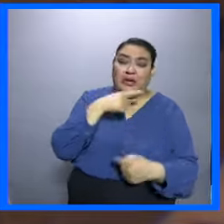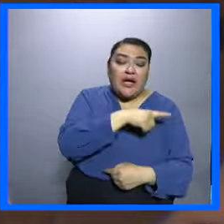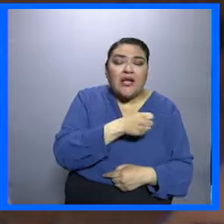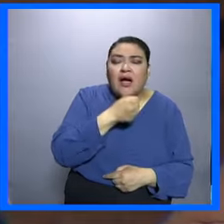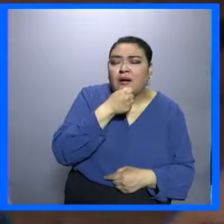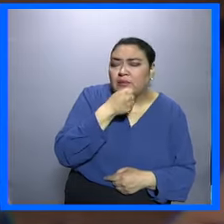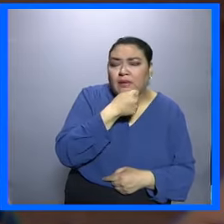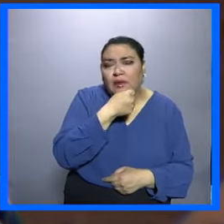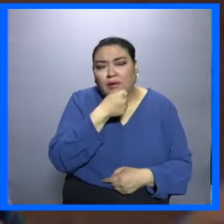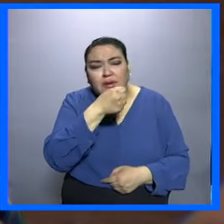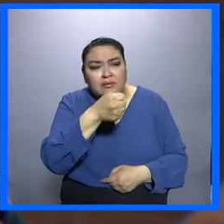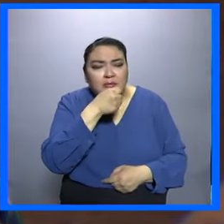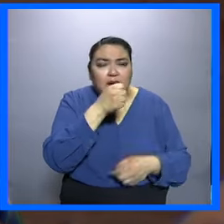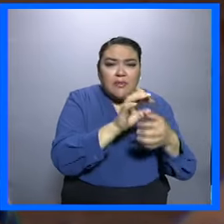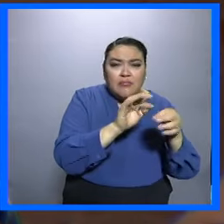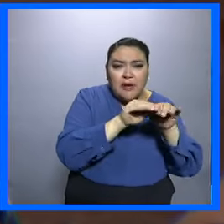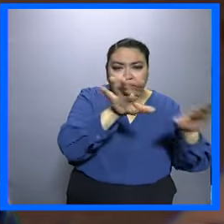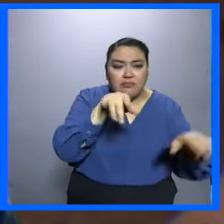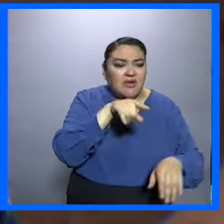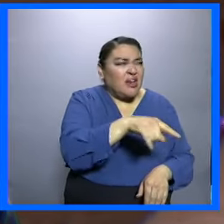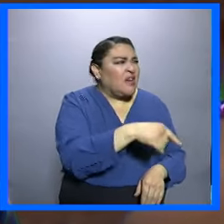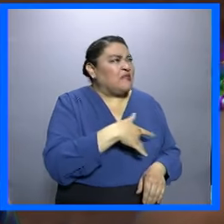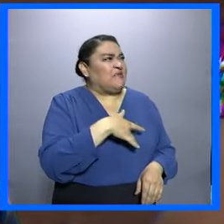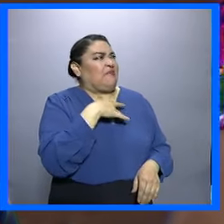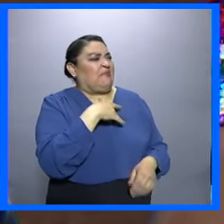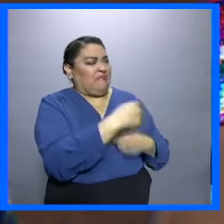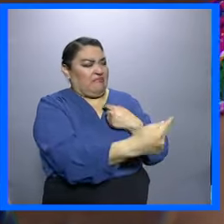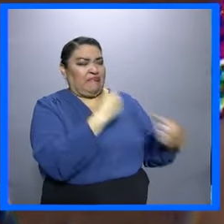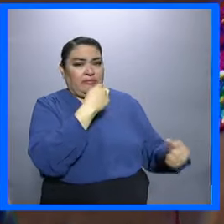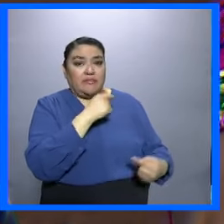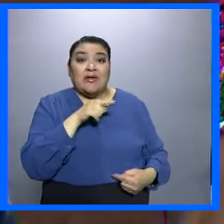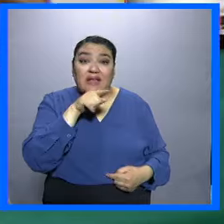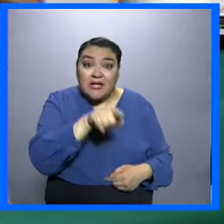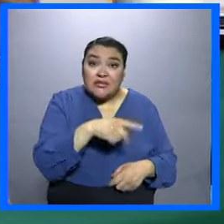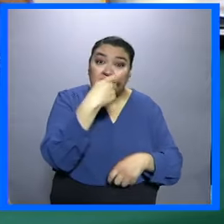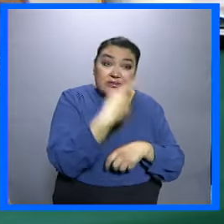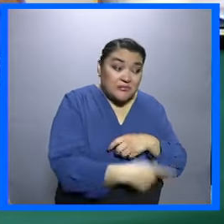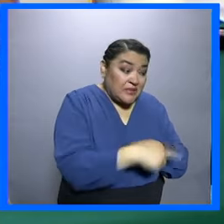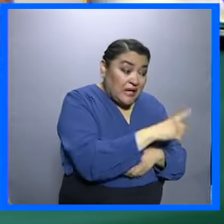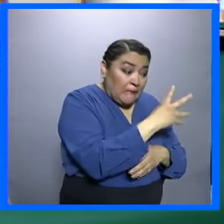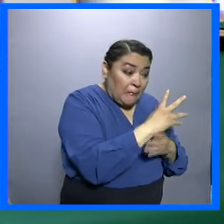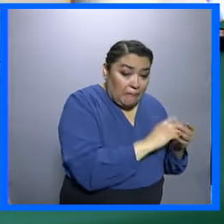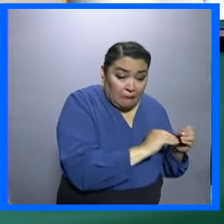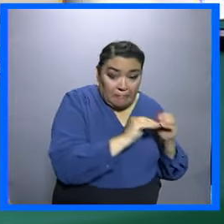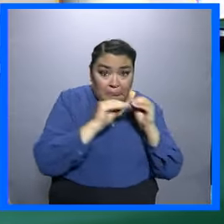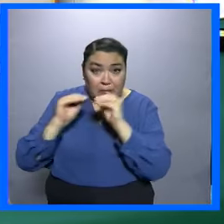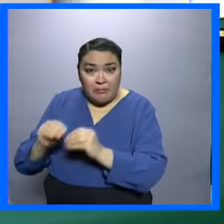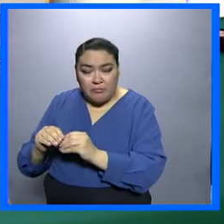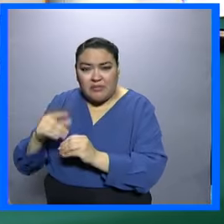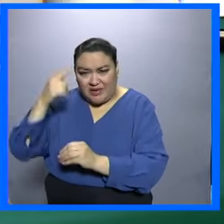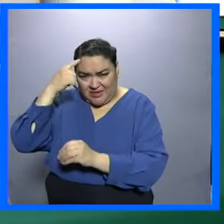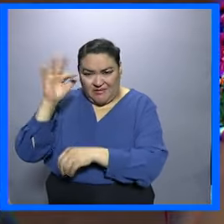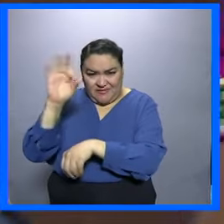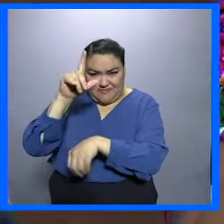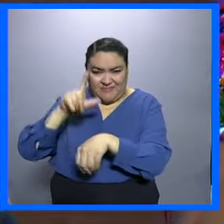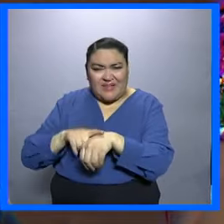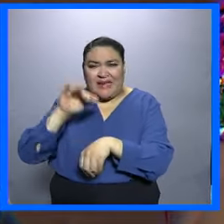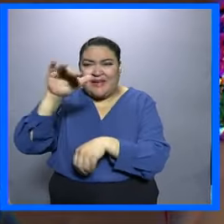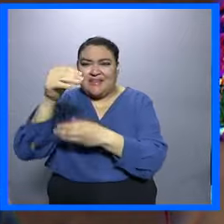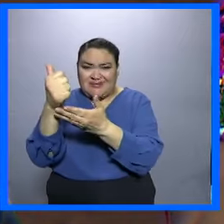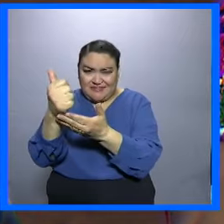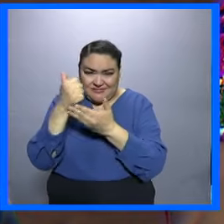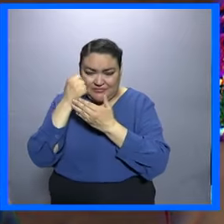de investigación que ella publicó. Derivado de esta situación de peligro, se acogió al Mecanismo Federal para